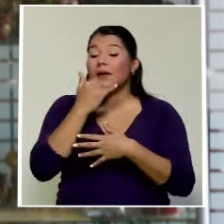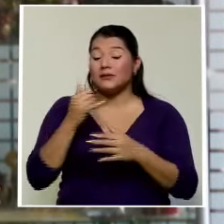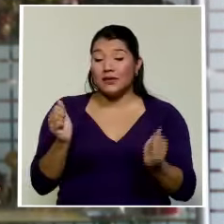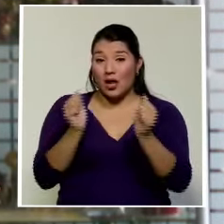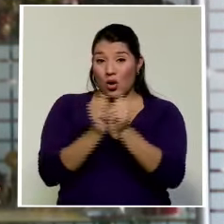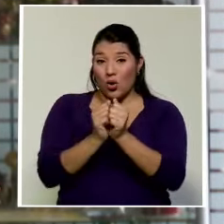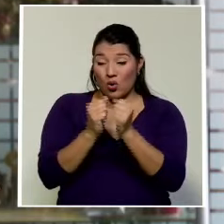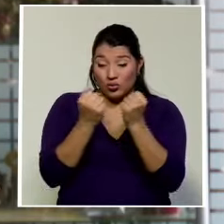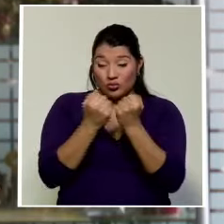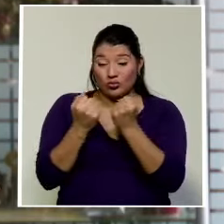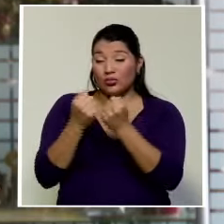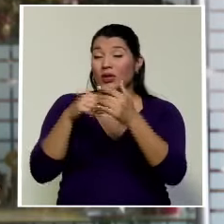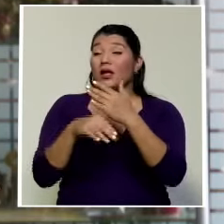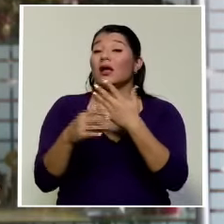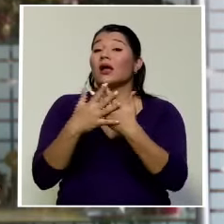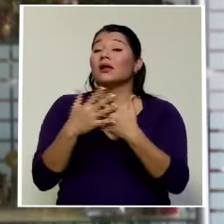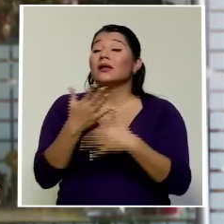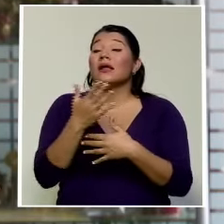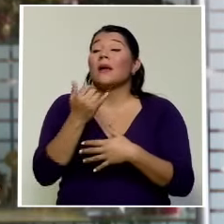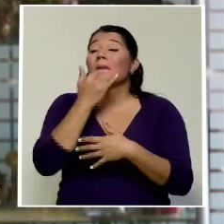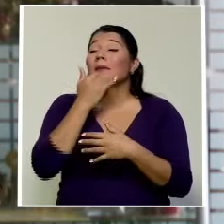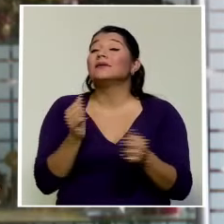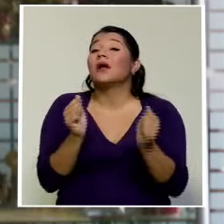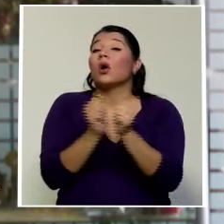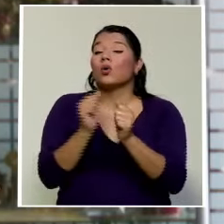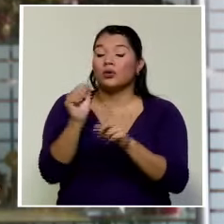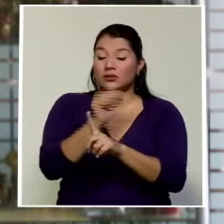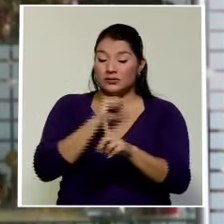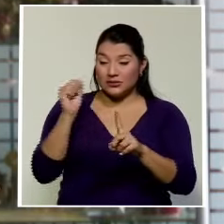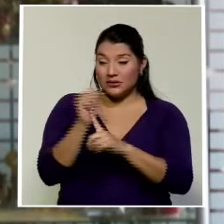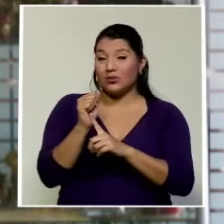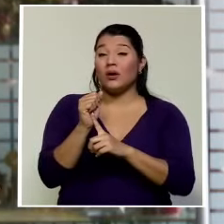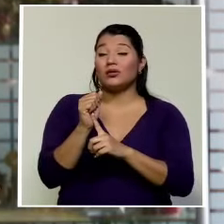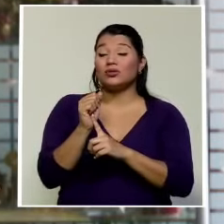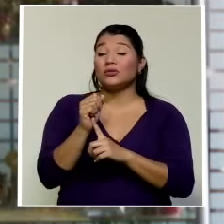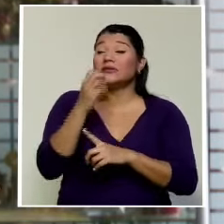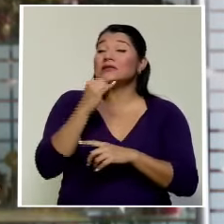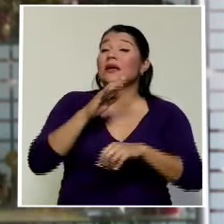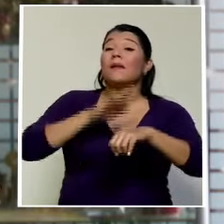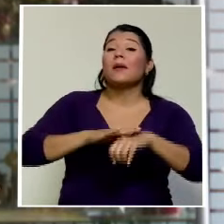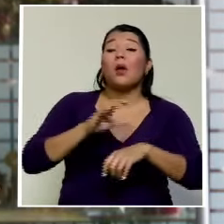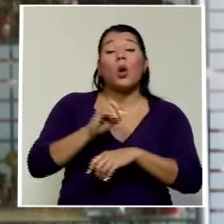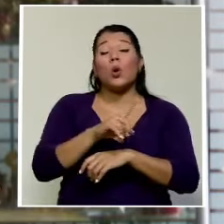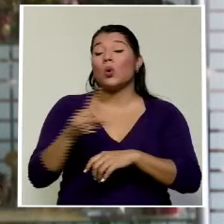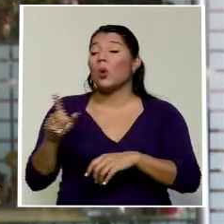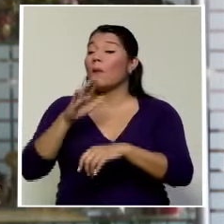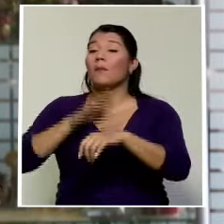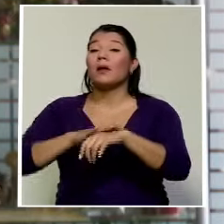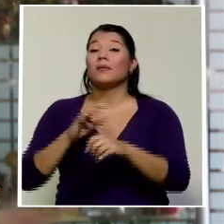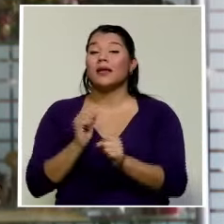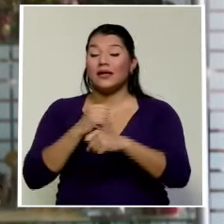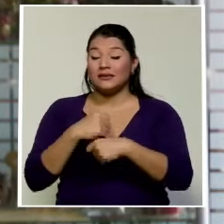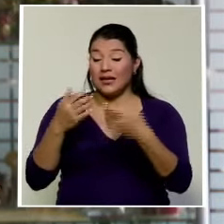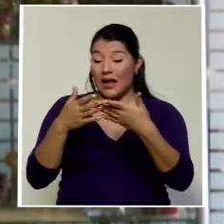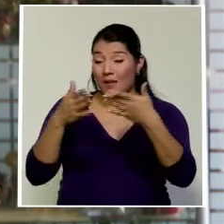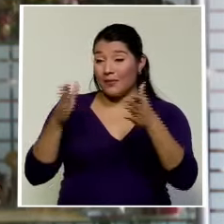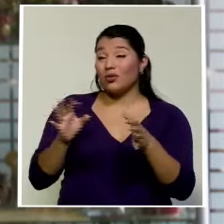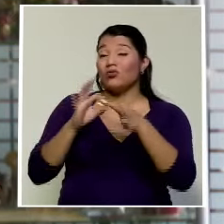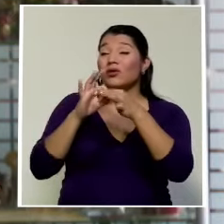el hacinamiento carcelario, qué es lo que está sucediendo con la situación de si se permite o no se permite hacer la apertura de un